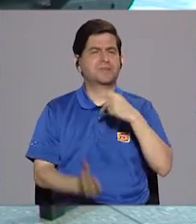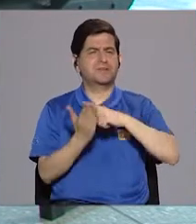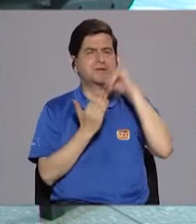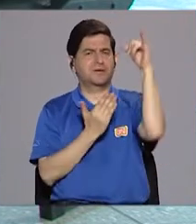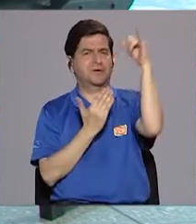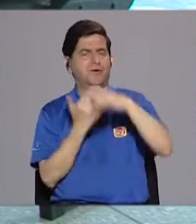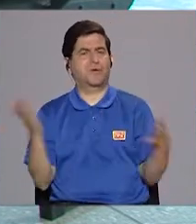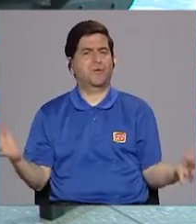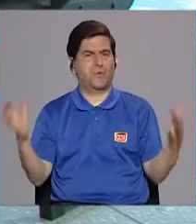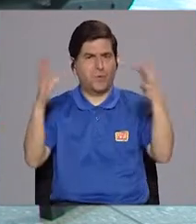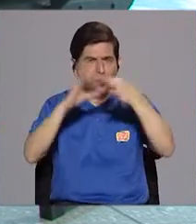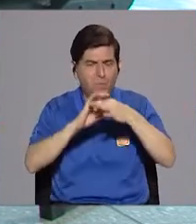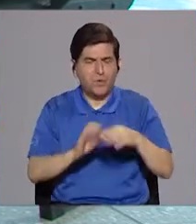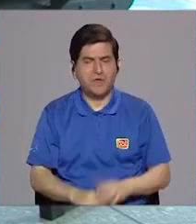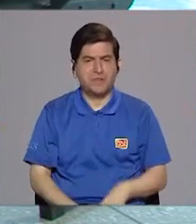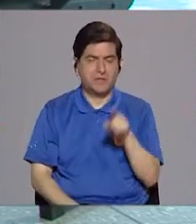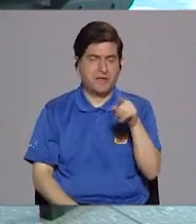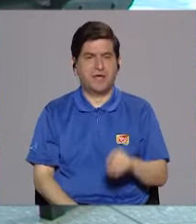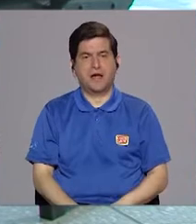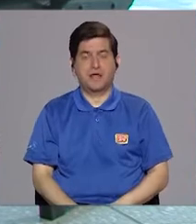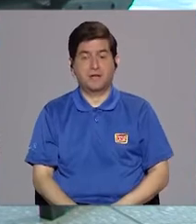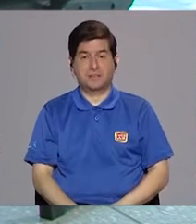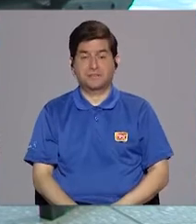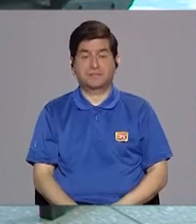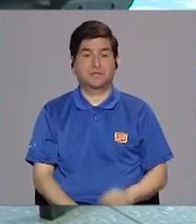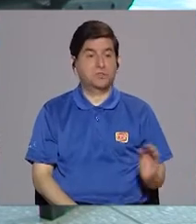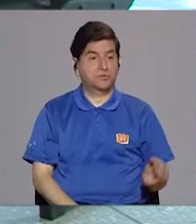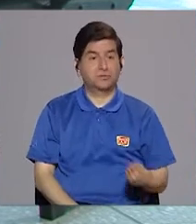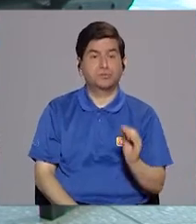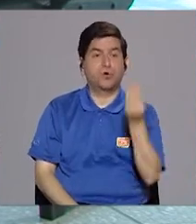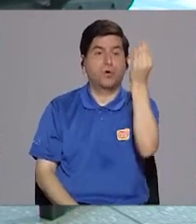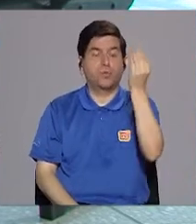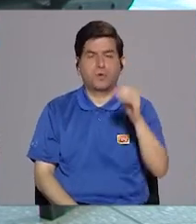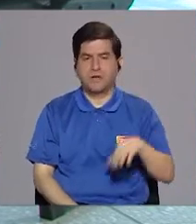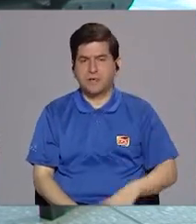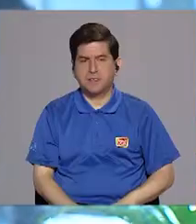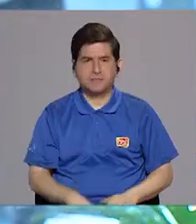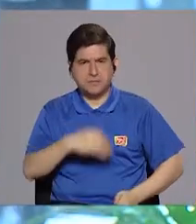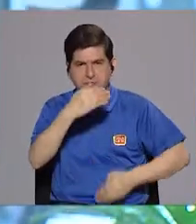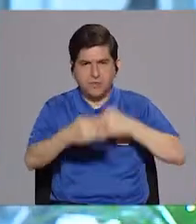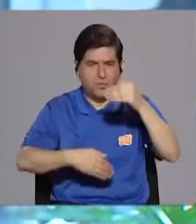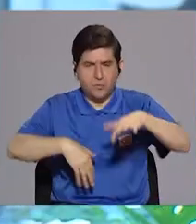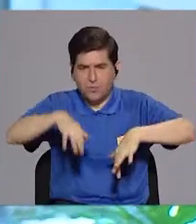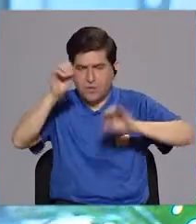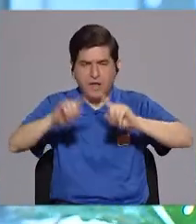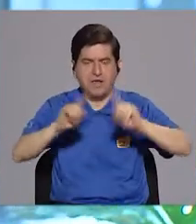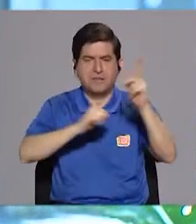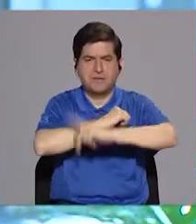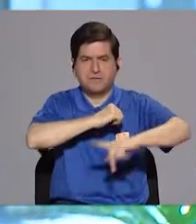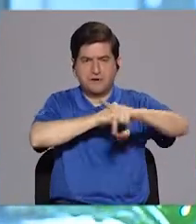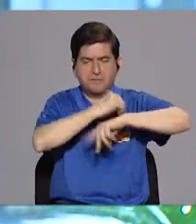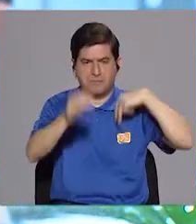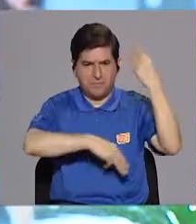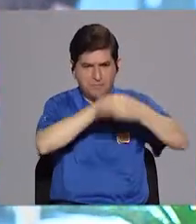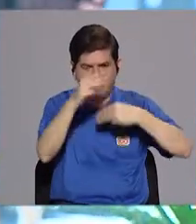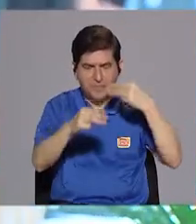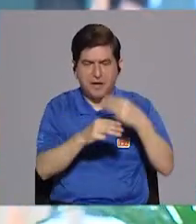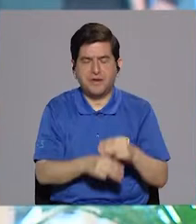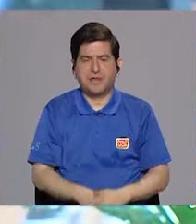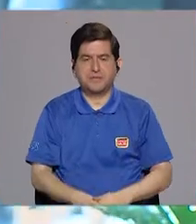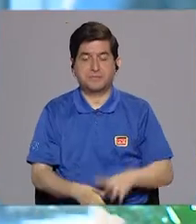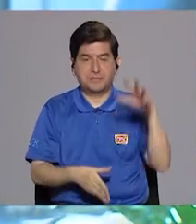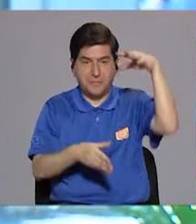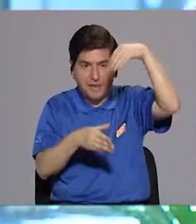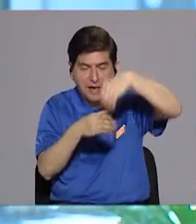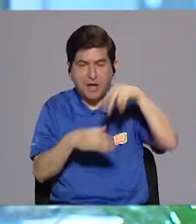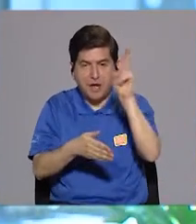proyecto que vincula a esas grandes juventudes en una selección por diferentes países del mundo que los recoge en una